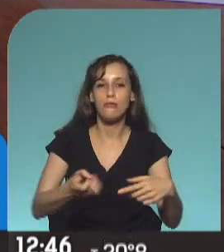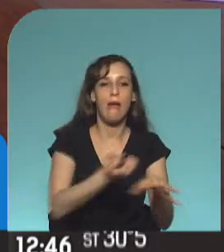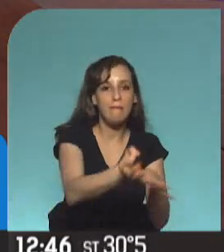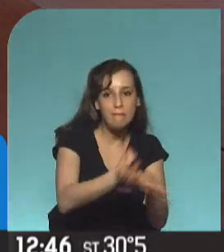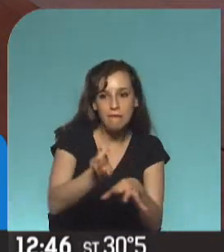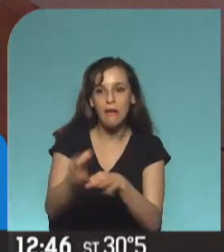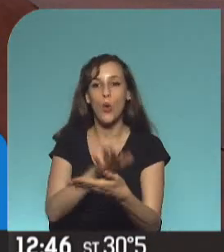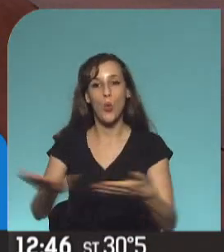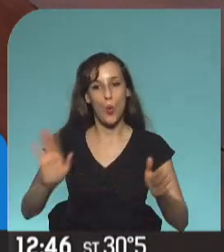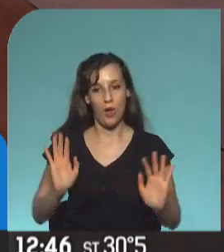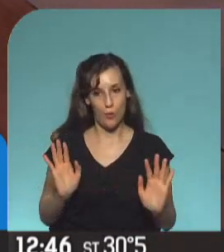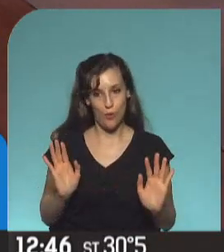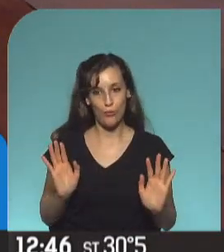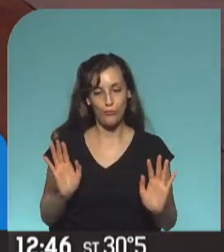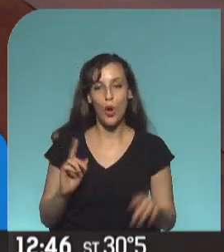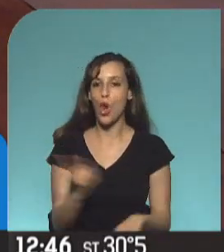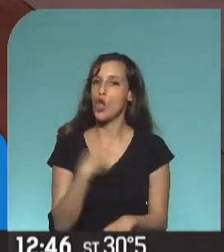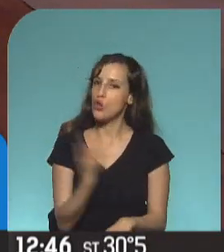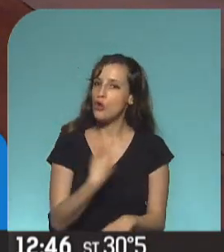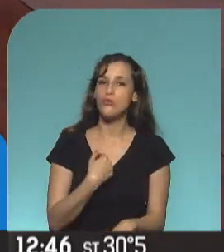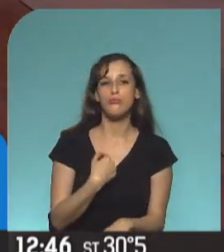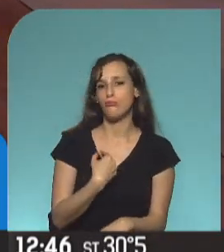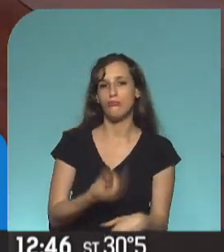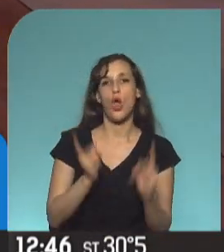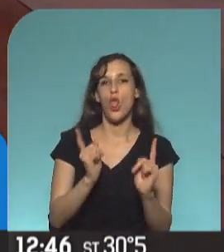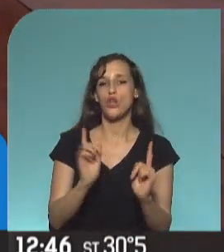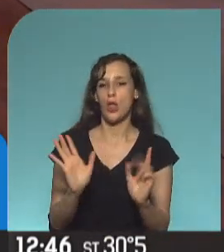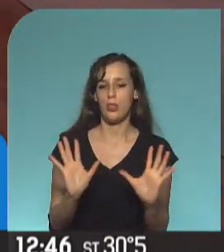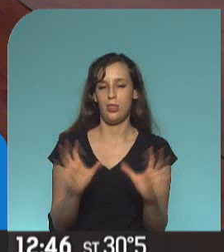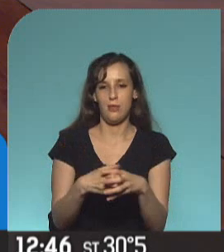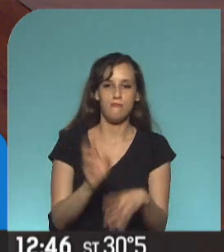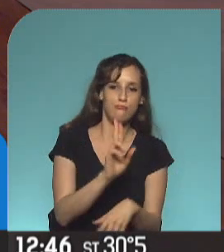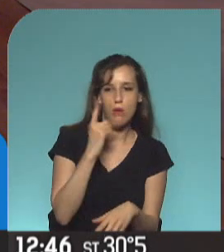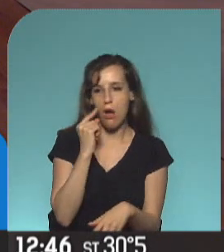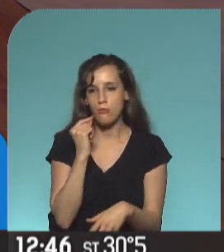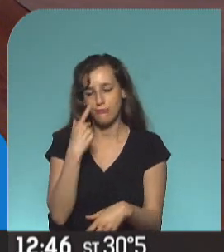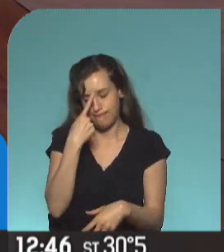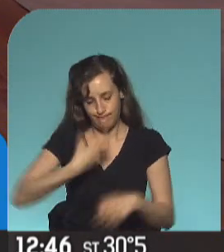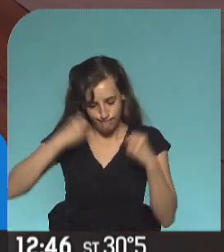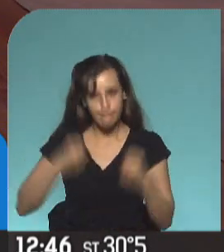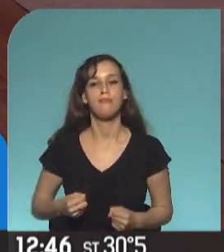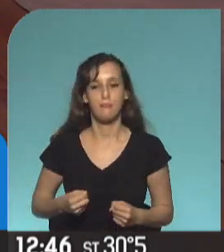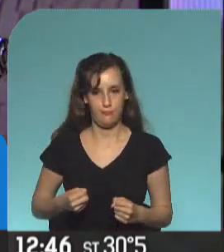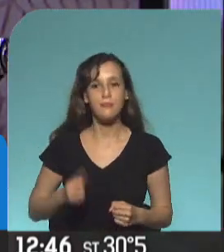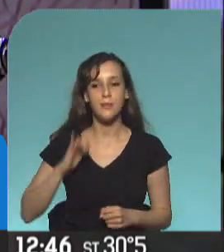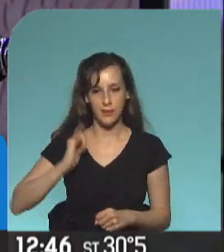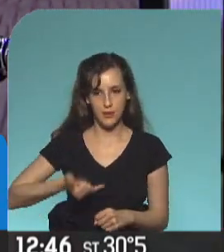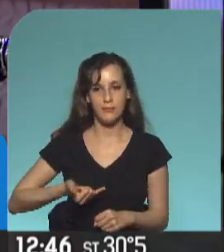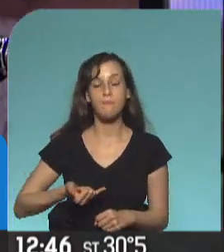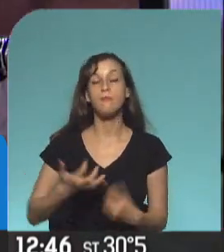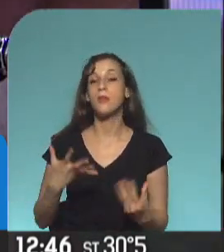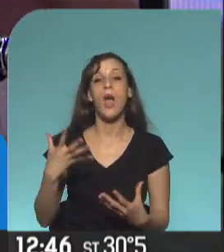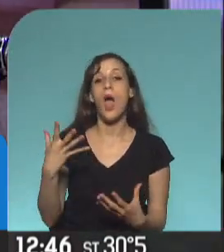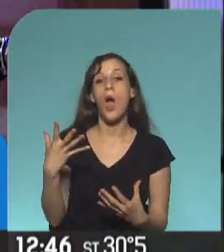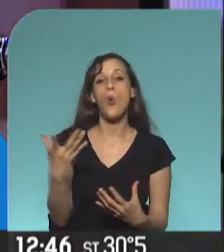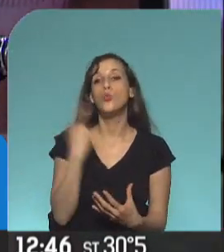bueno, estamos convencidas y convencidos de que es posible hacerlo, ¿va? Que hay que hacerlo porque todas las autoridades de salud plantean